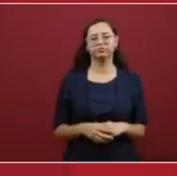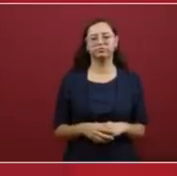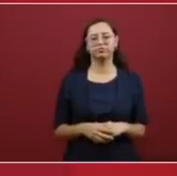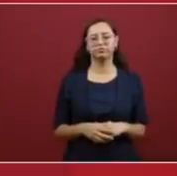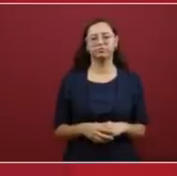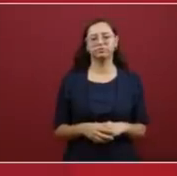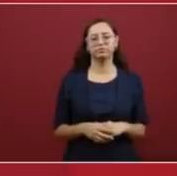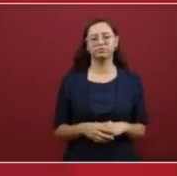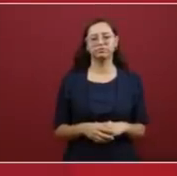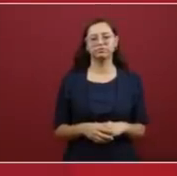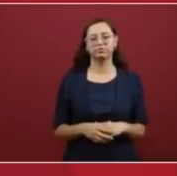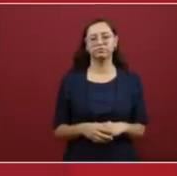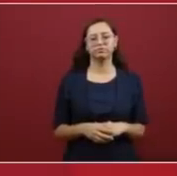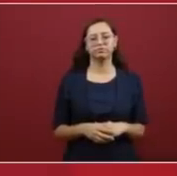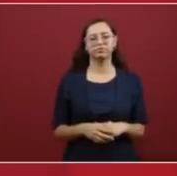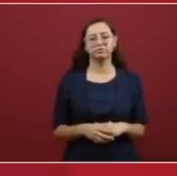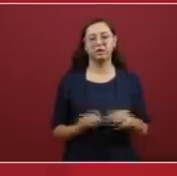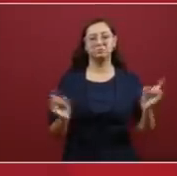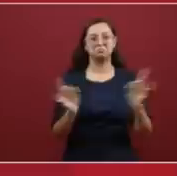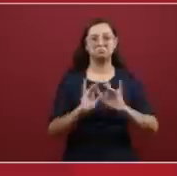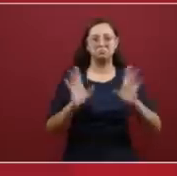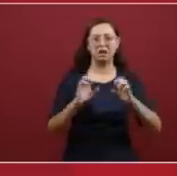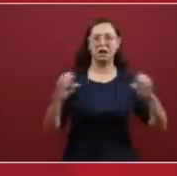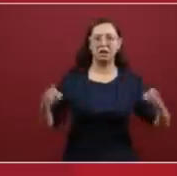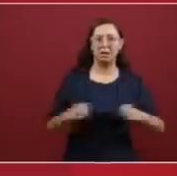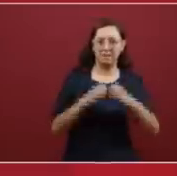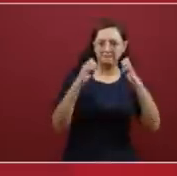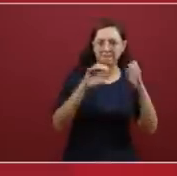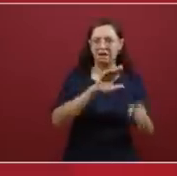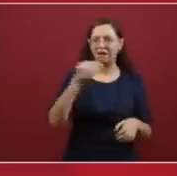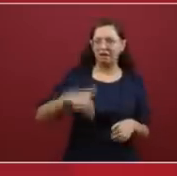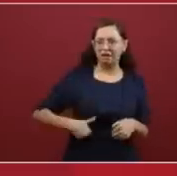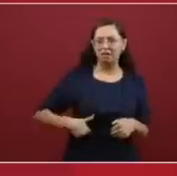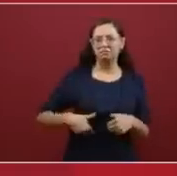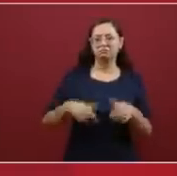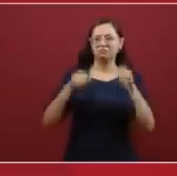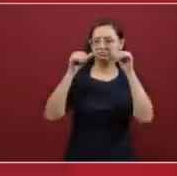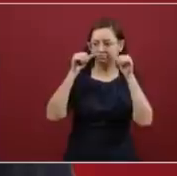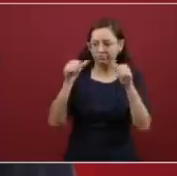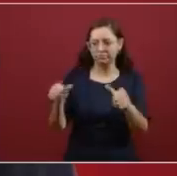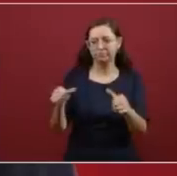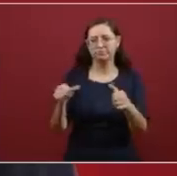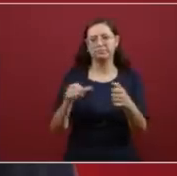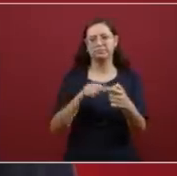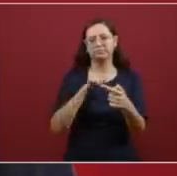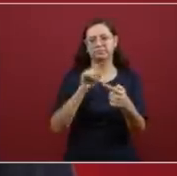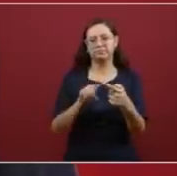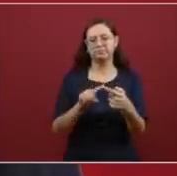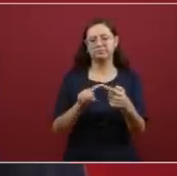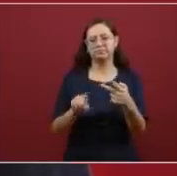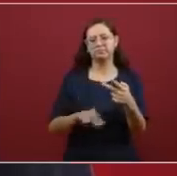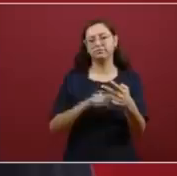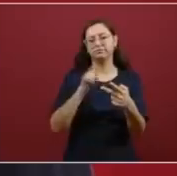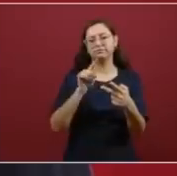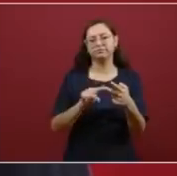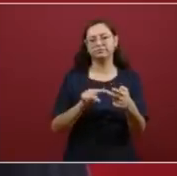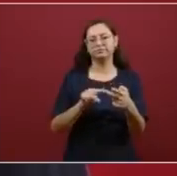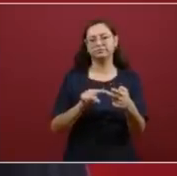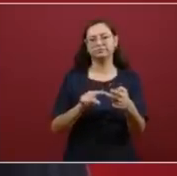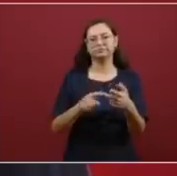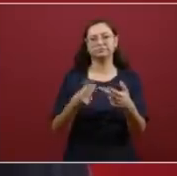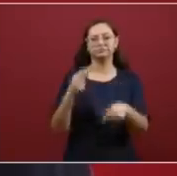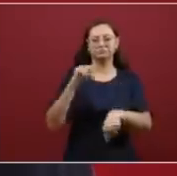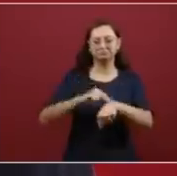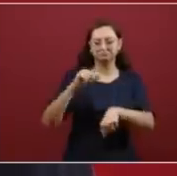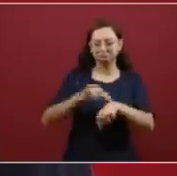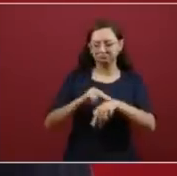atiende emergencias, que da atención